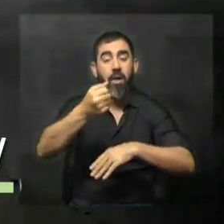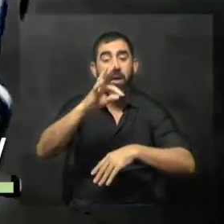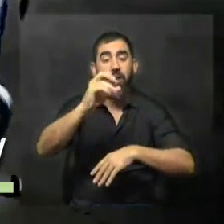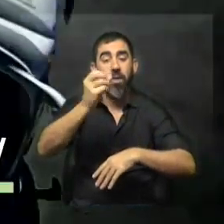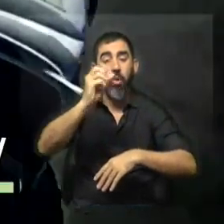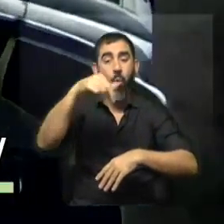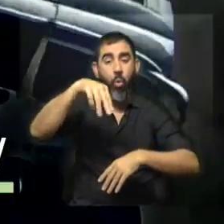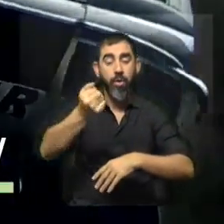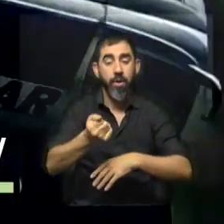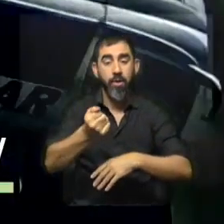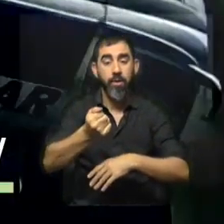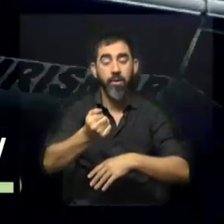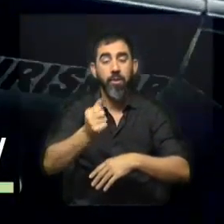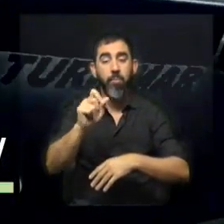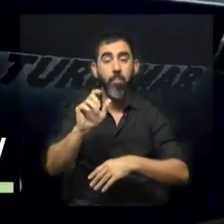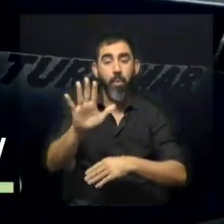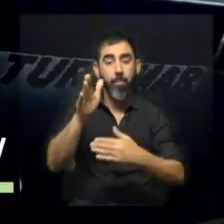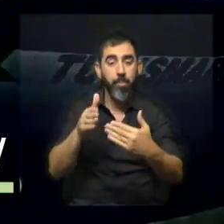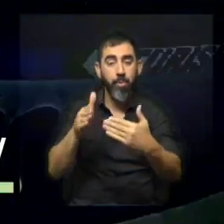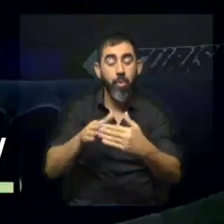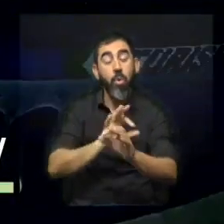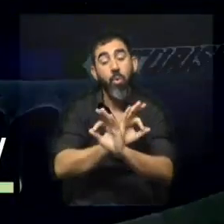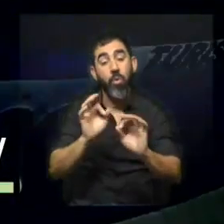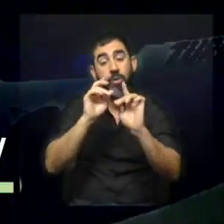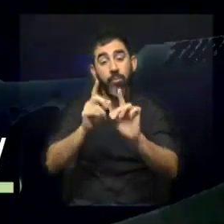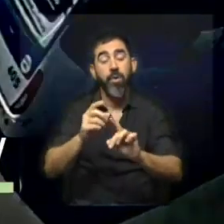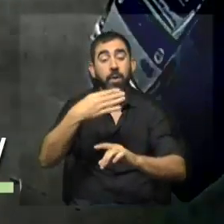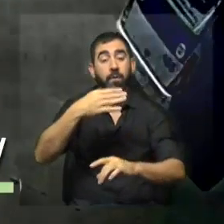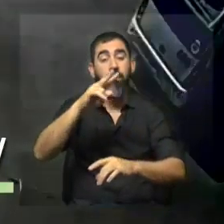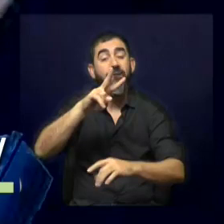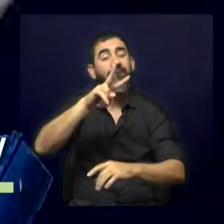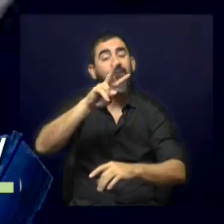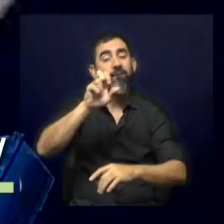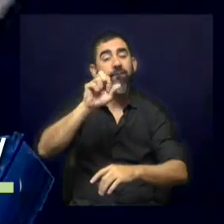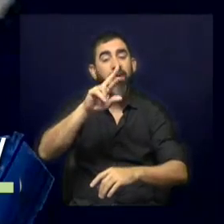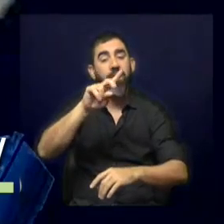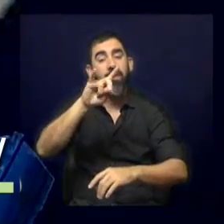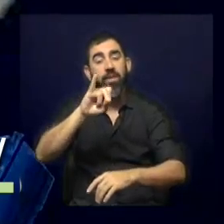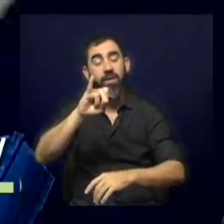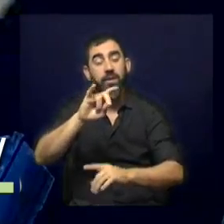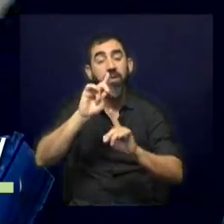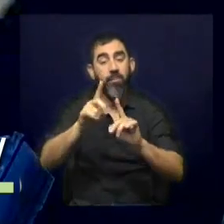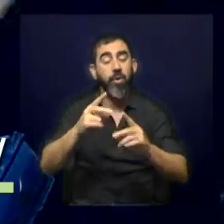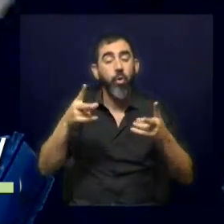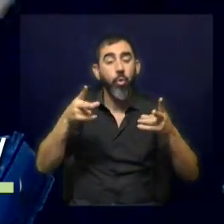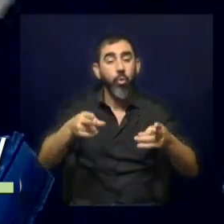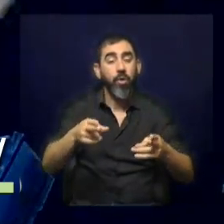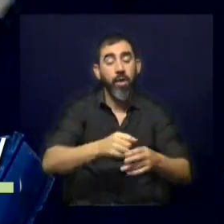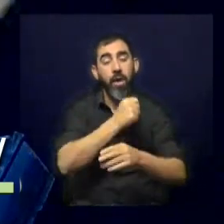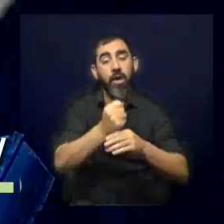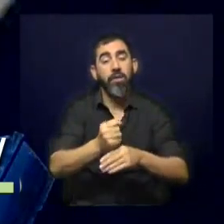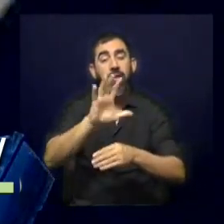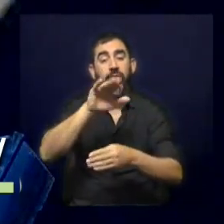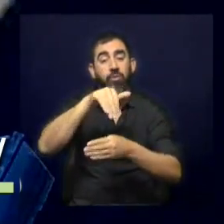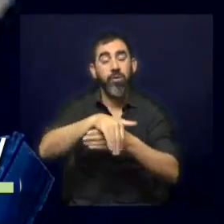entre Baimaca y Boulevard José Valle y Ordóñez, o por ejemplo que Verdi entre Colombes y Ámsterdam también estará cortado allí hasta las